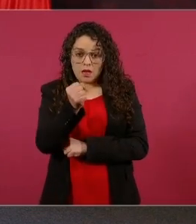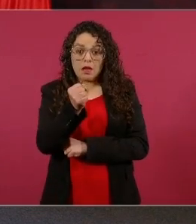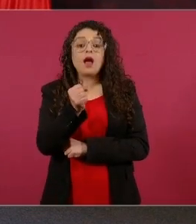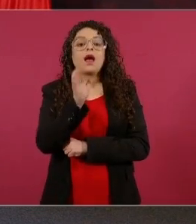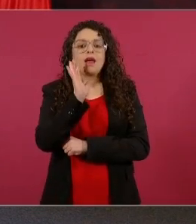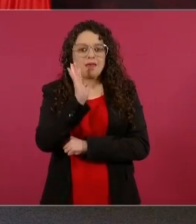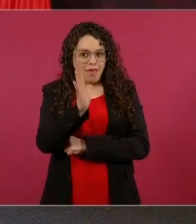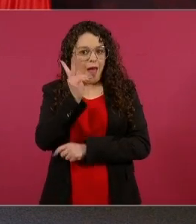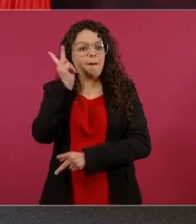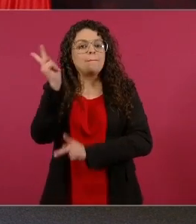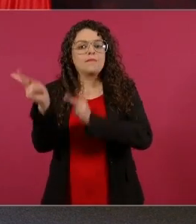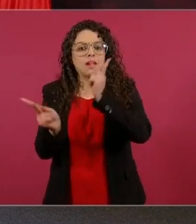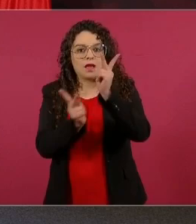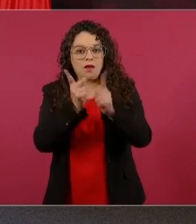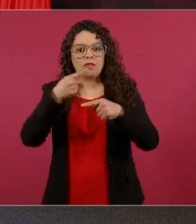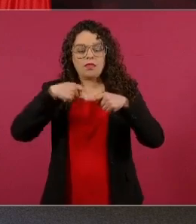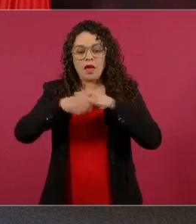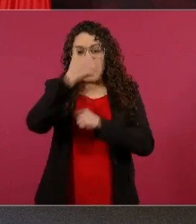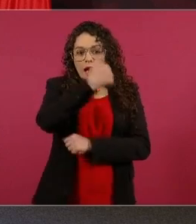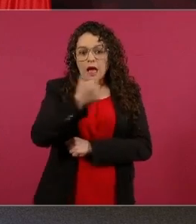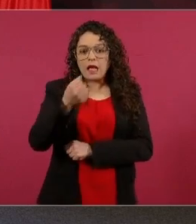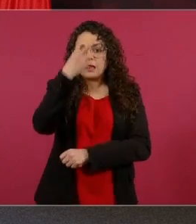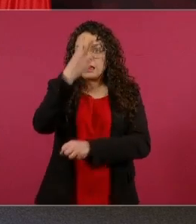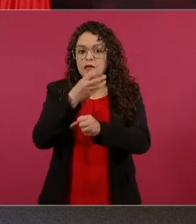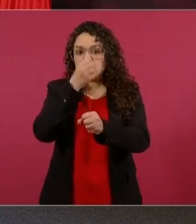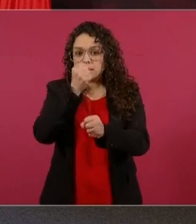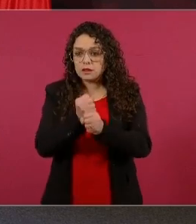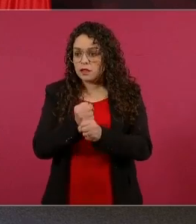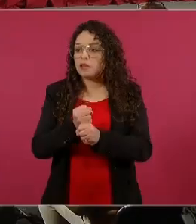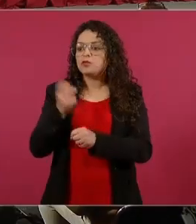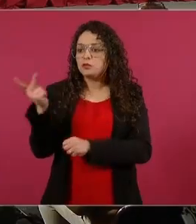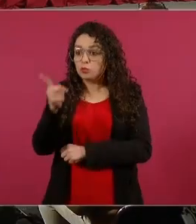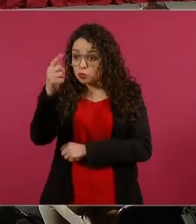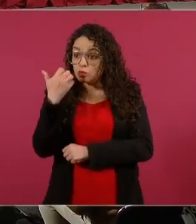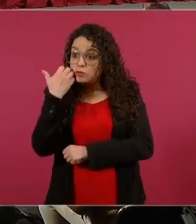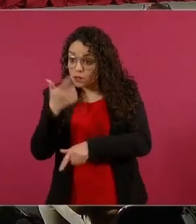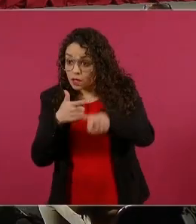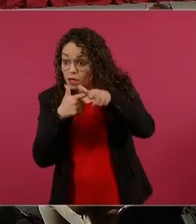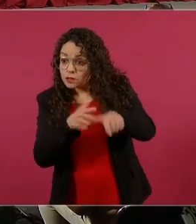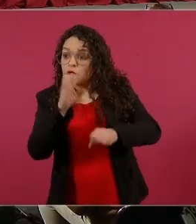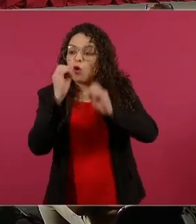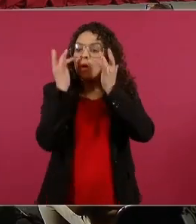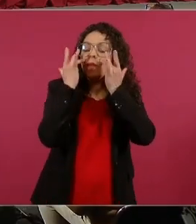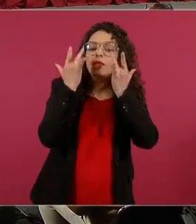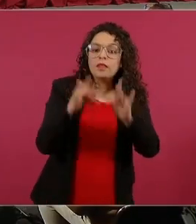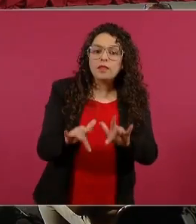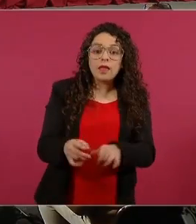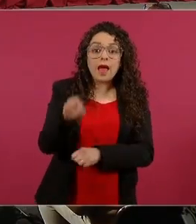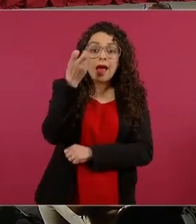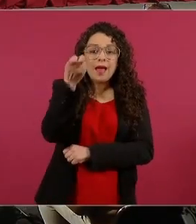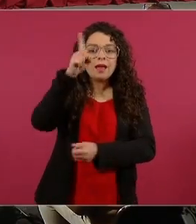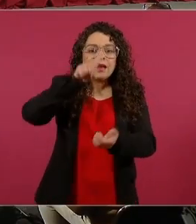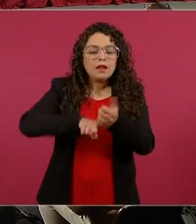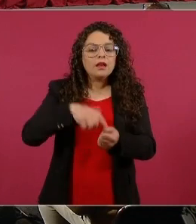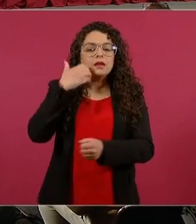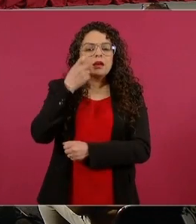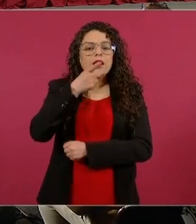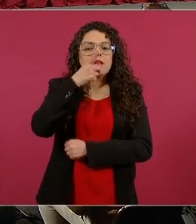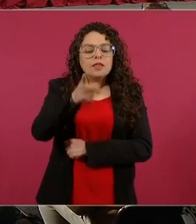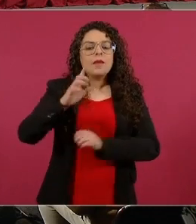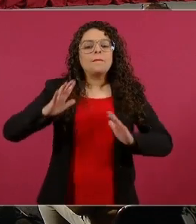o que renuncie eso es la democracia participativa todos esos cambios son los que se